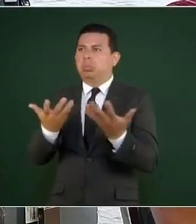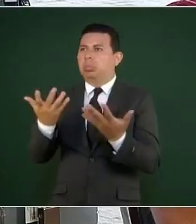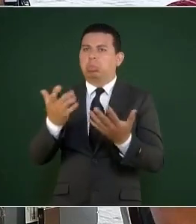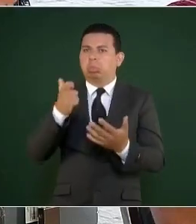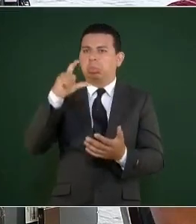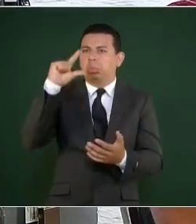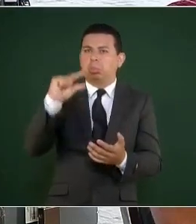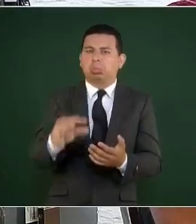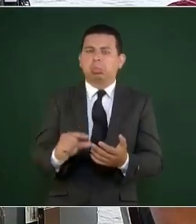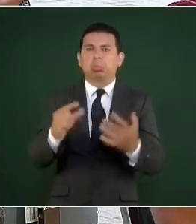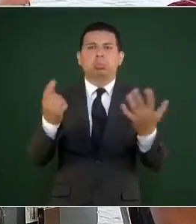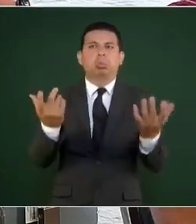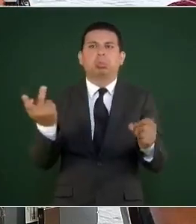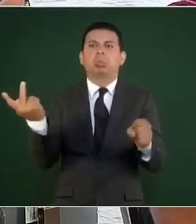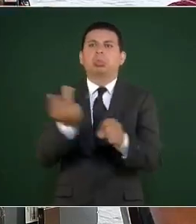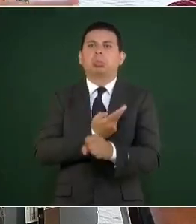tener.